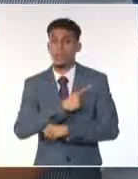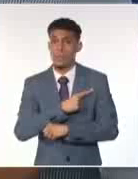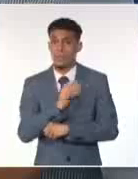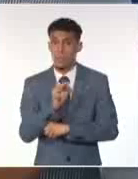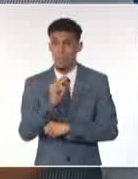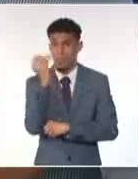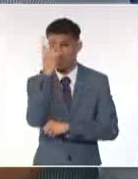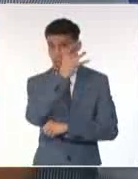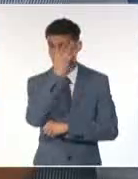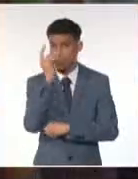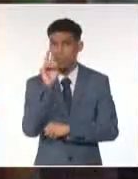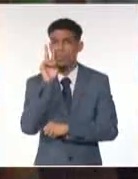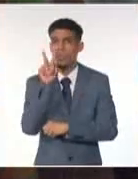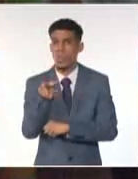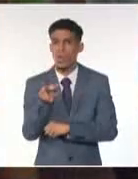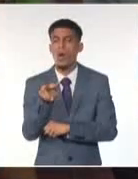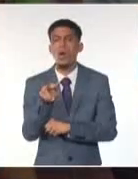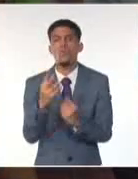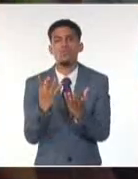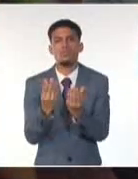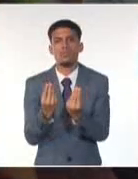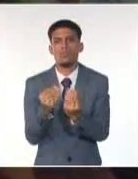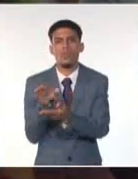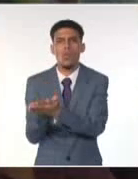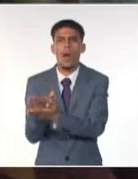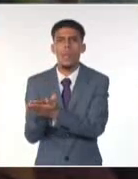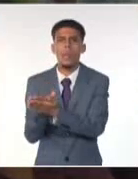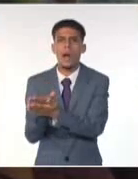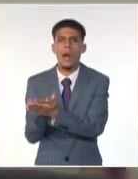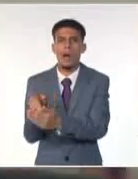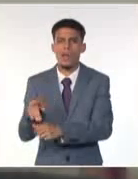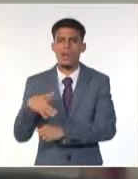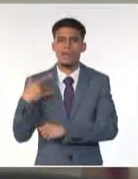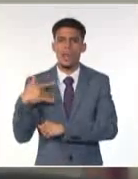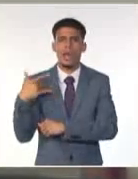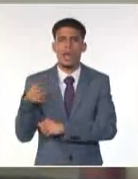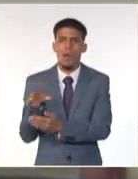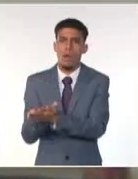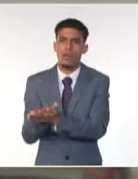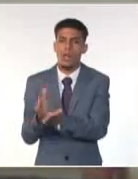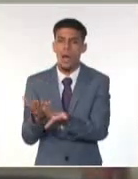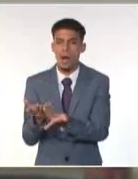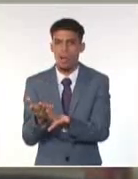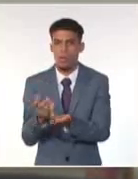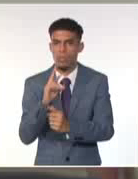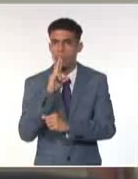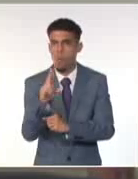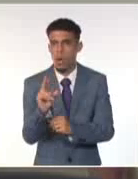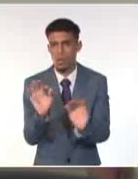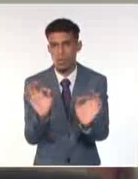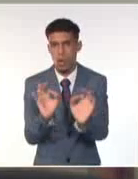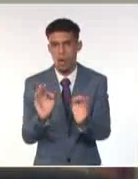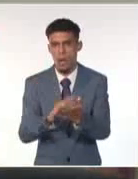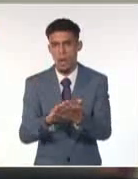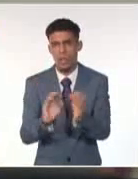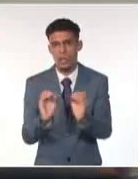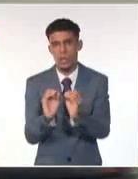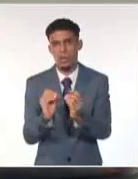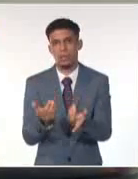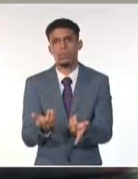alternativas halladas a viejos planteamientos tras su última visita. Y hacerlo fortaleciendo la